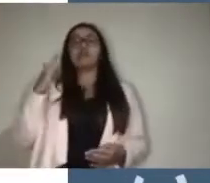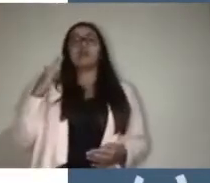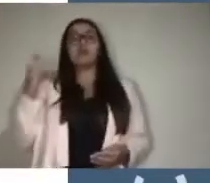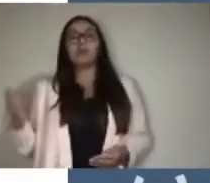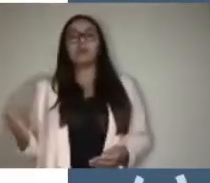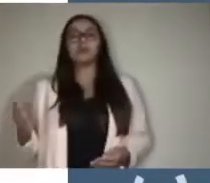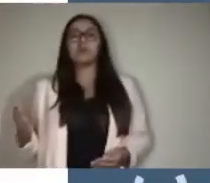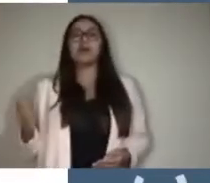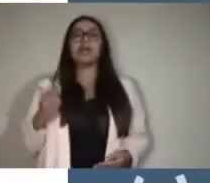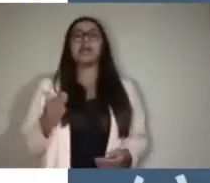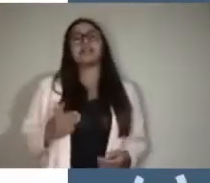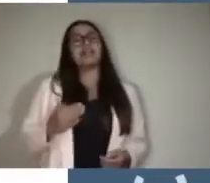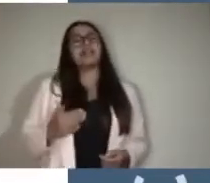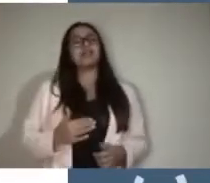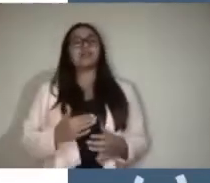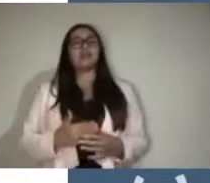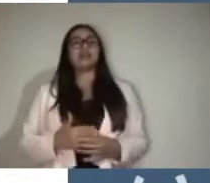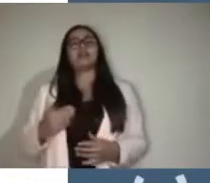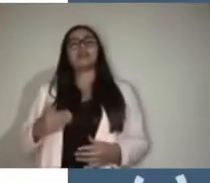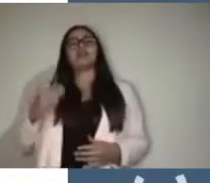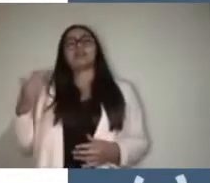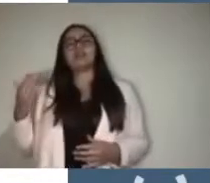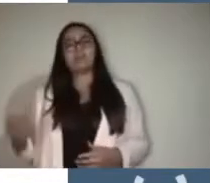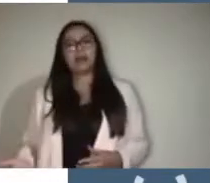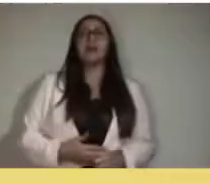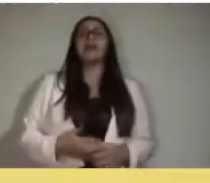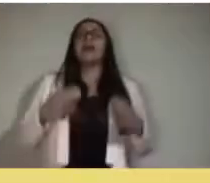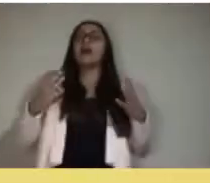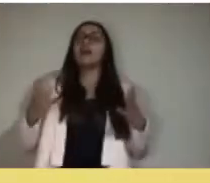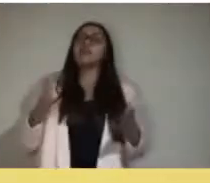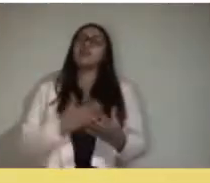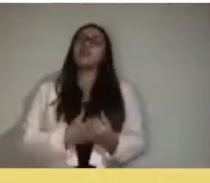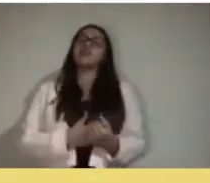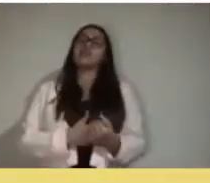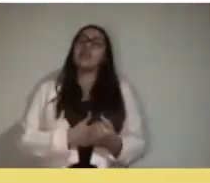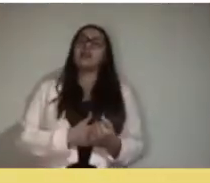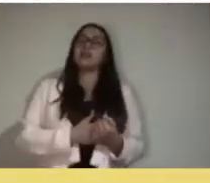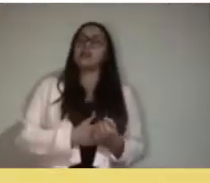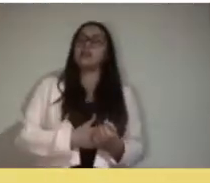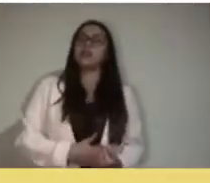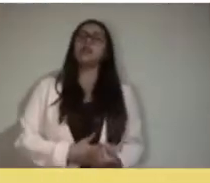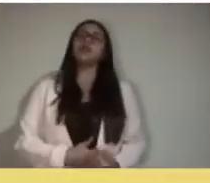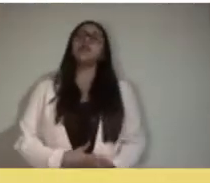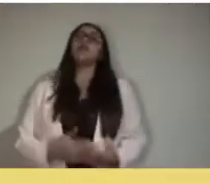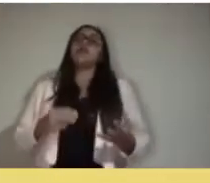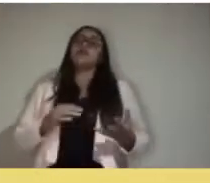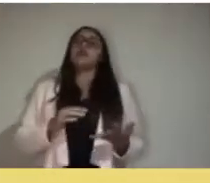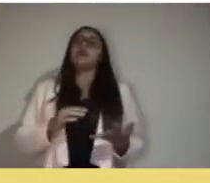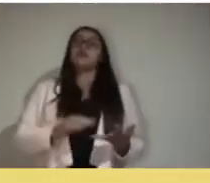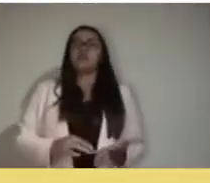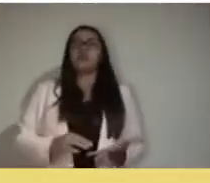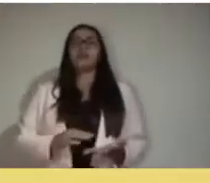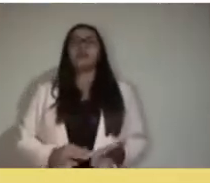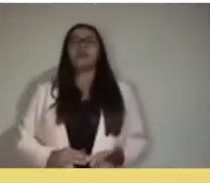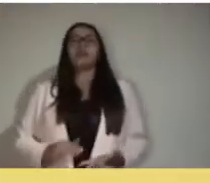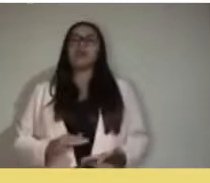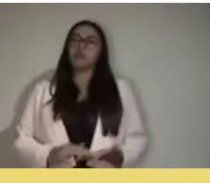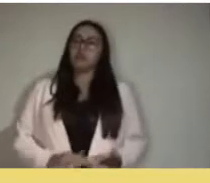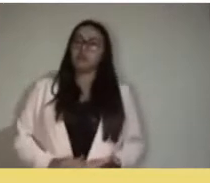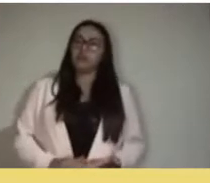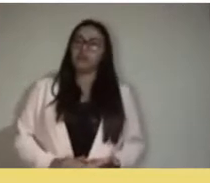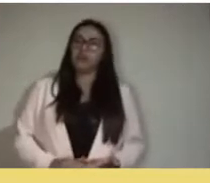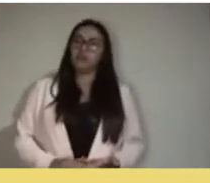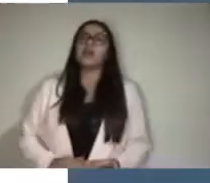esos subgrupos para realizar intervenciones diagnósticas tempranas. Ahora vamos a hablar acerca de la investigación sobre los objetivos, la metodología